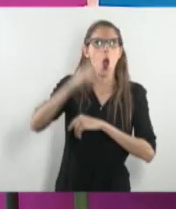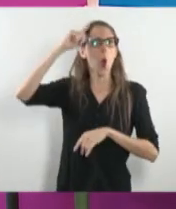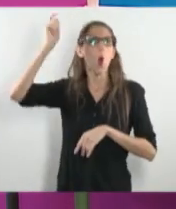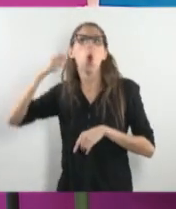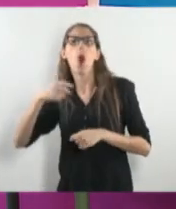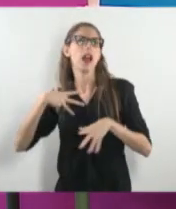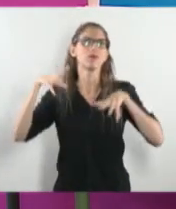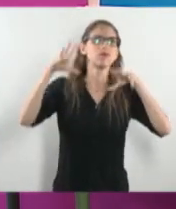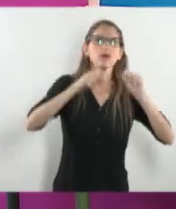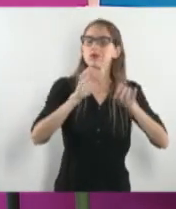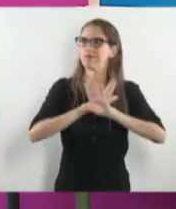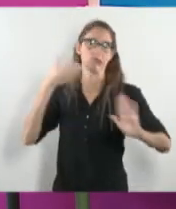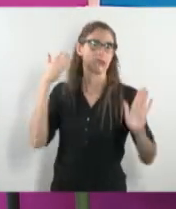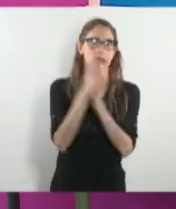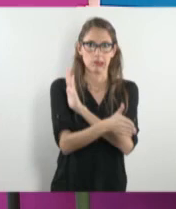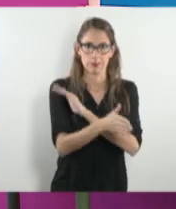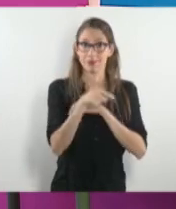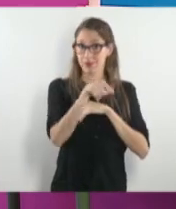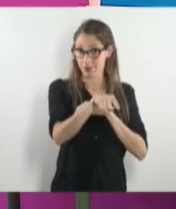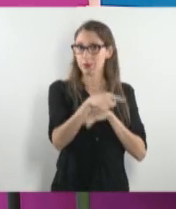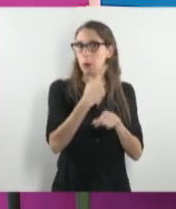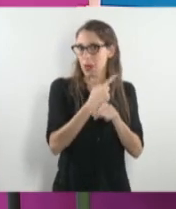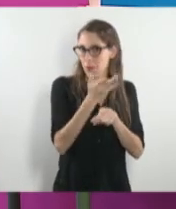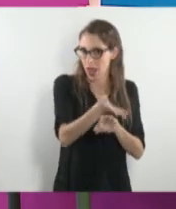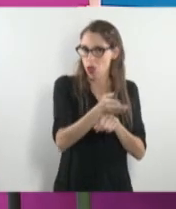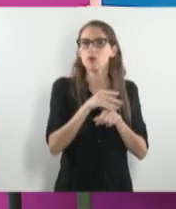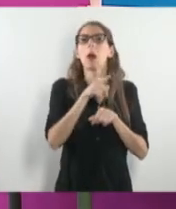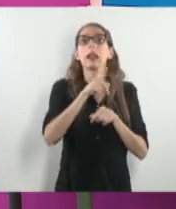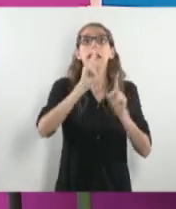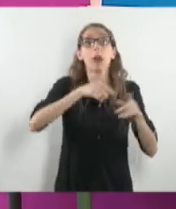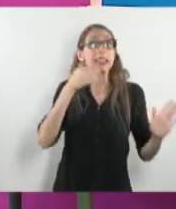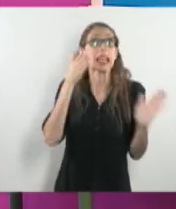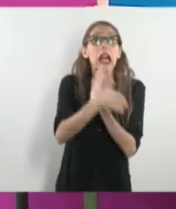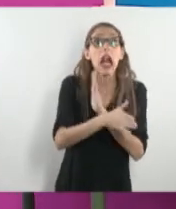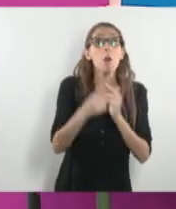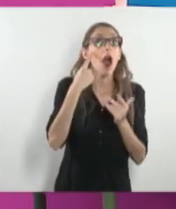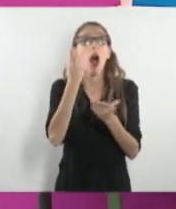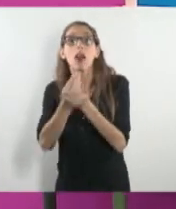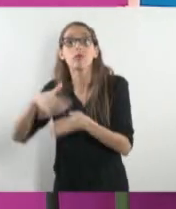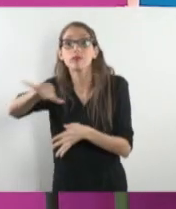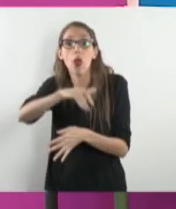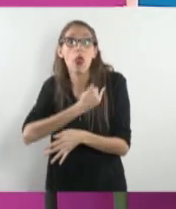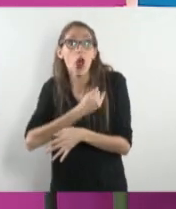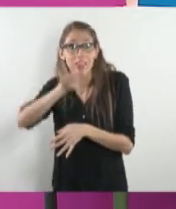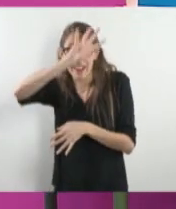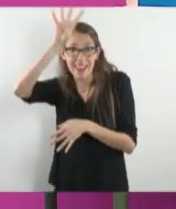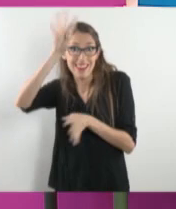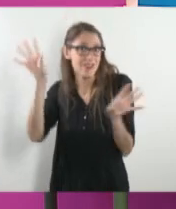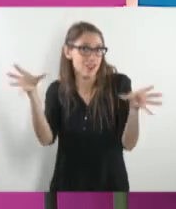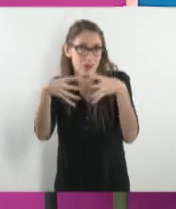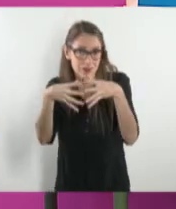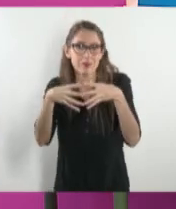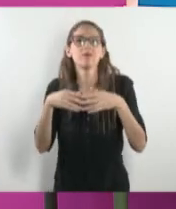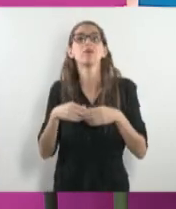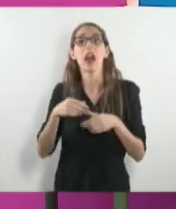Uh-huh. Inclusive termina viviendo con los indios. Y en la vuelta, él